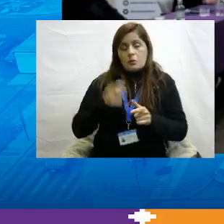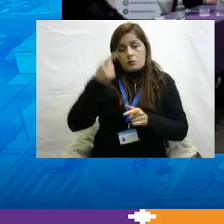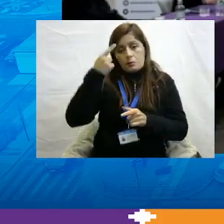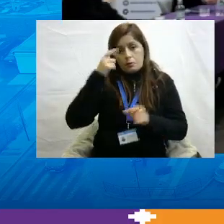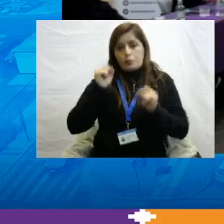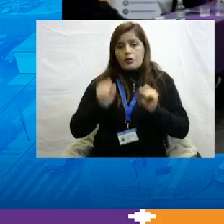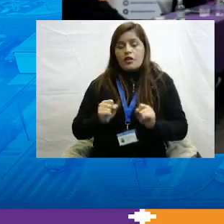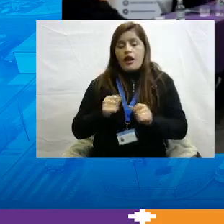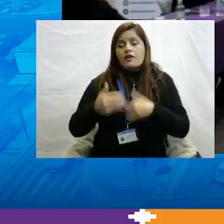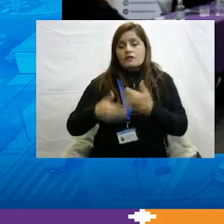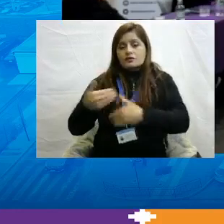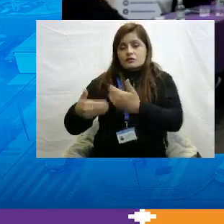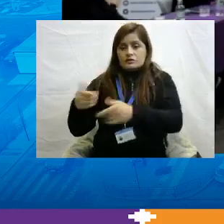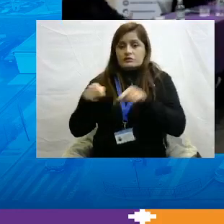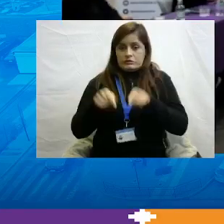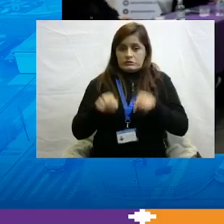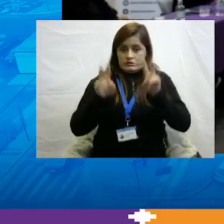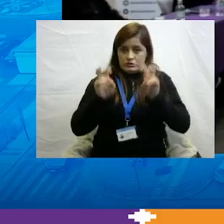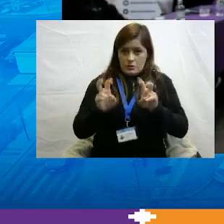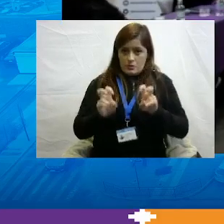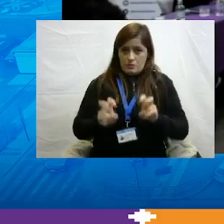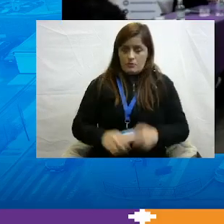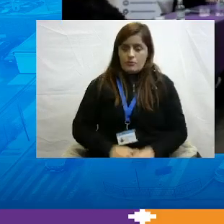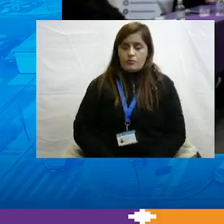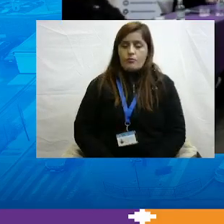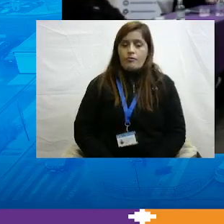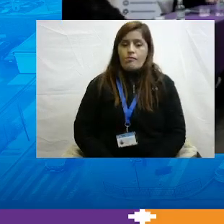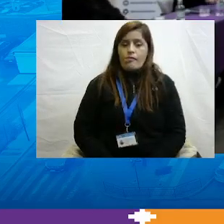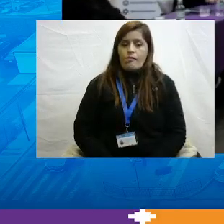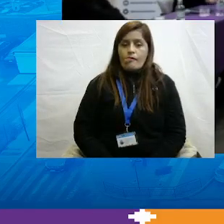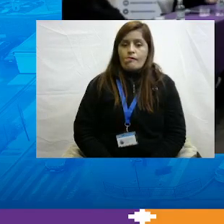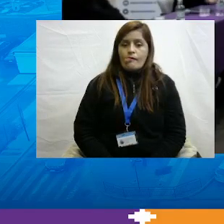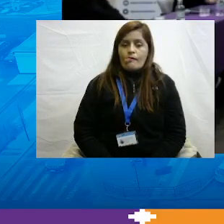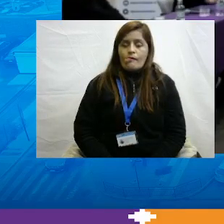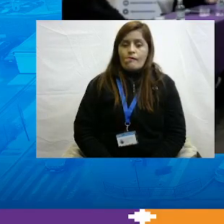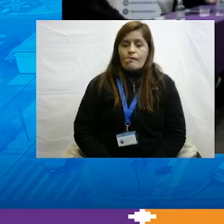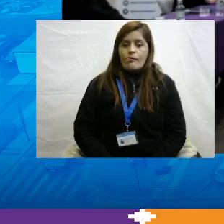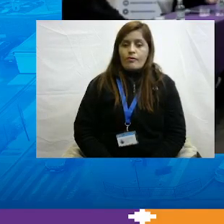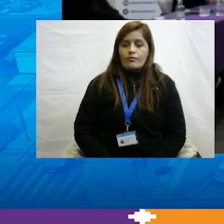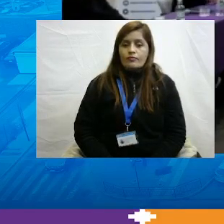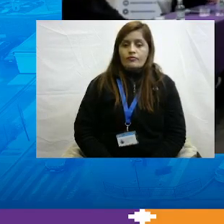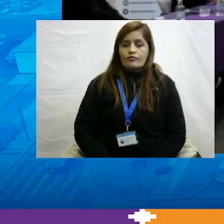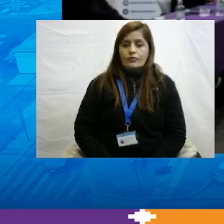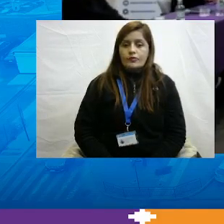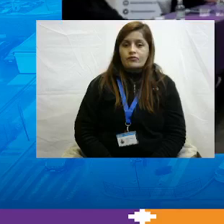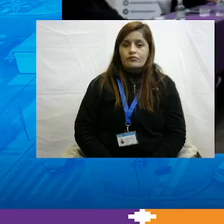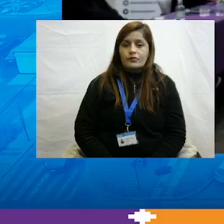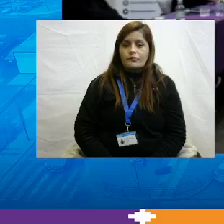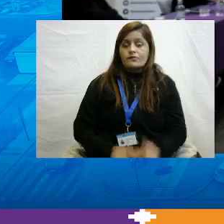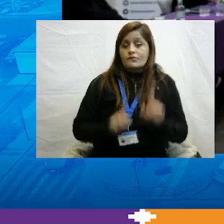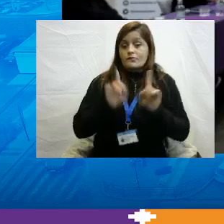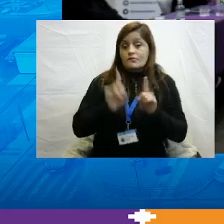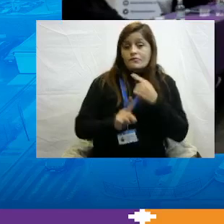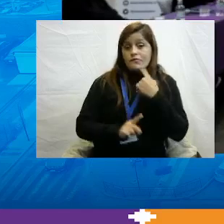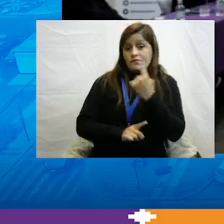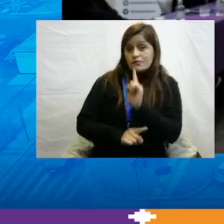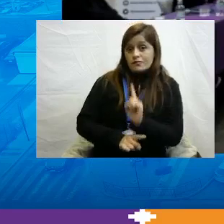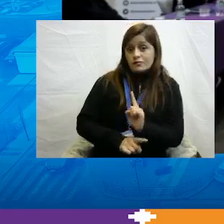poder avanzar también en esta materia, en esta solicitud. ¿Hay alguna pregunta?